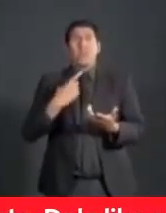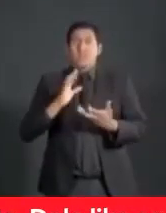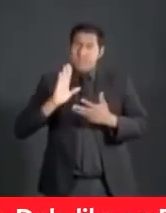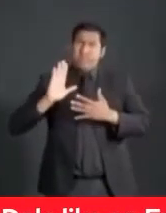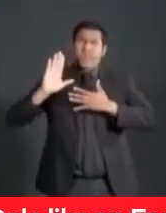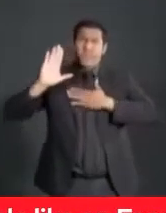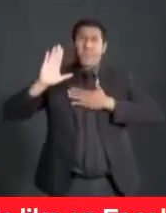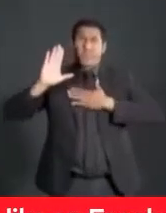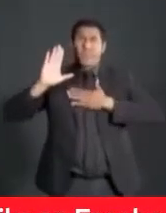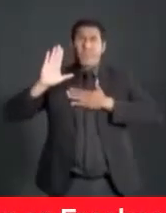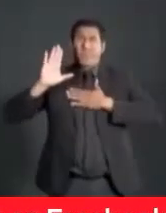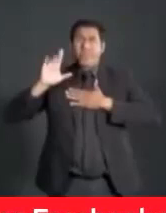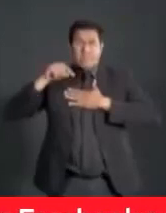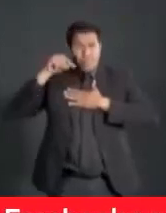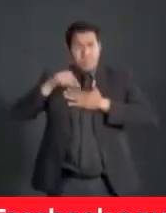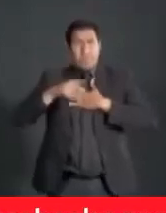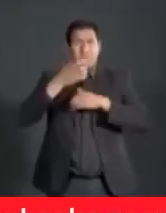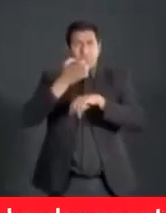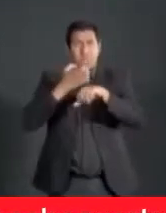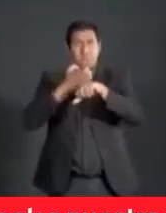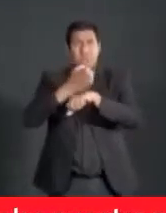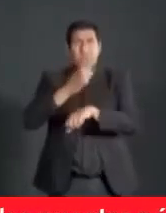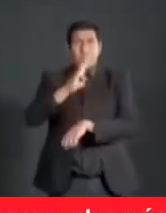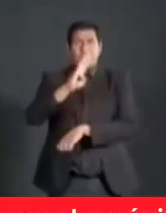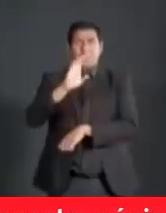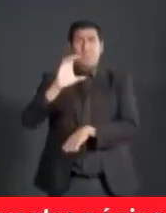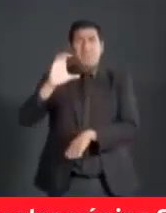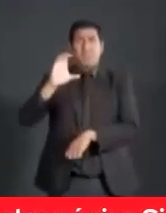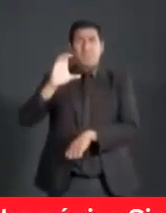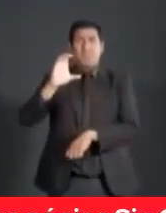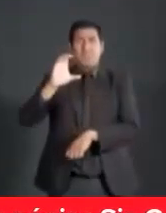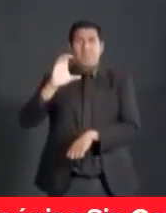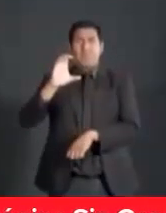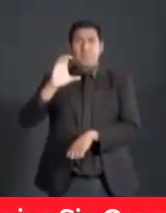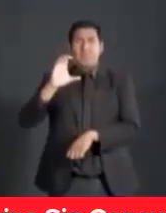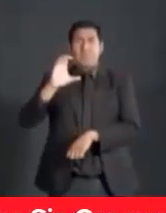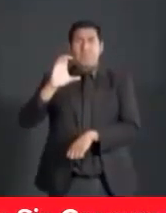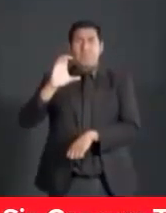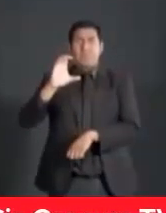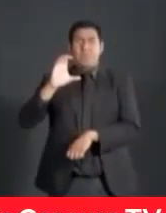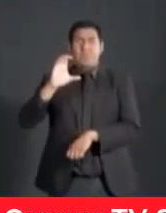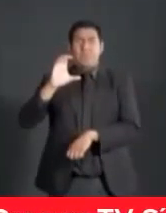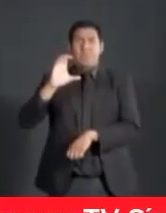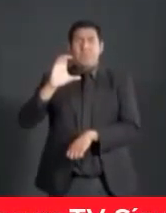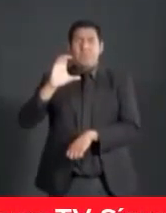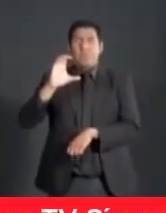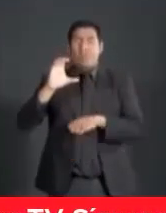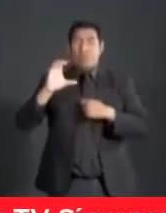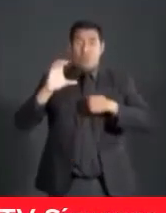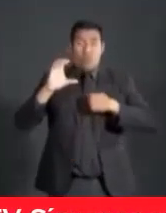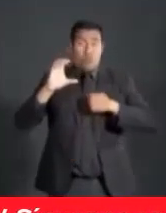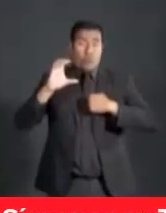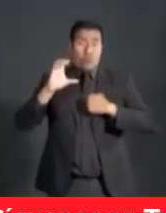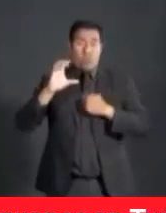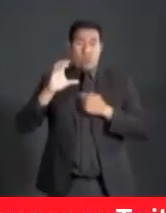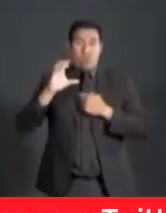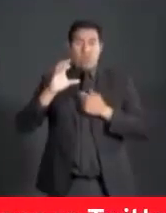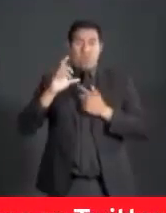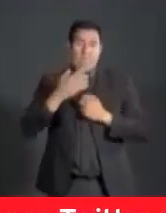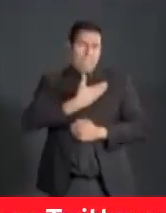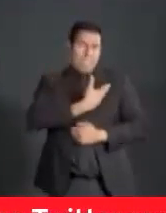para Baja California. En lo que me falta